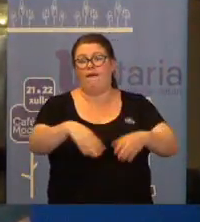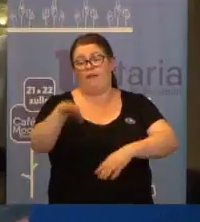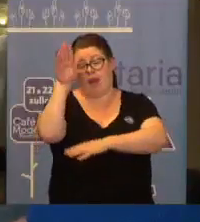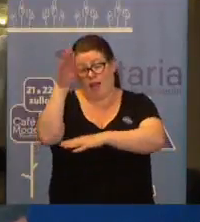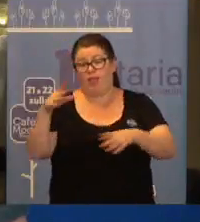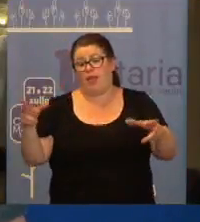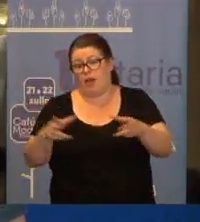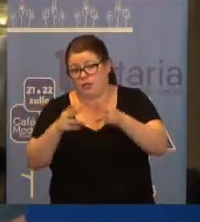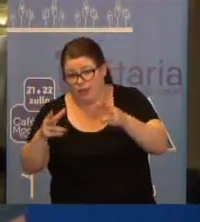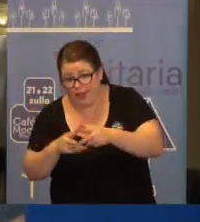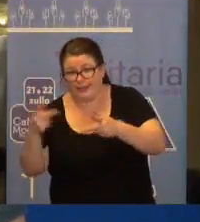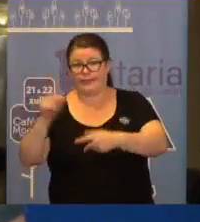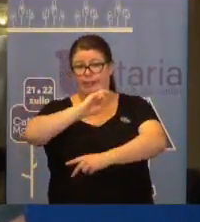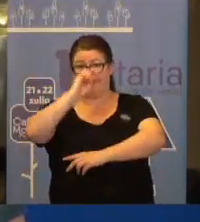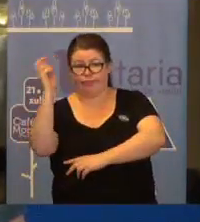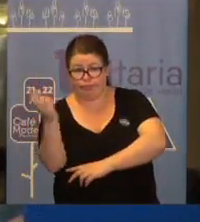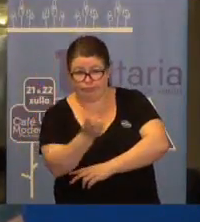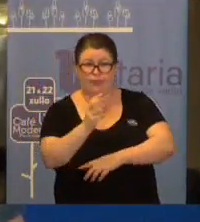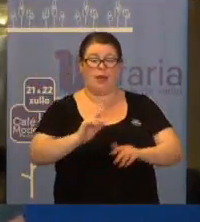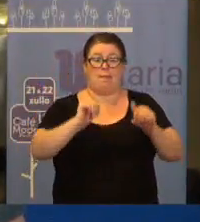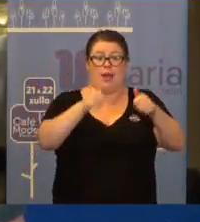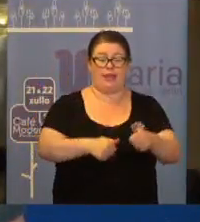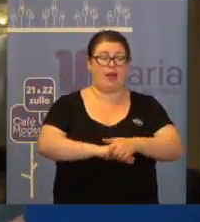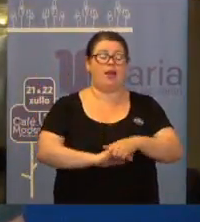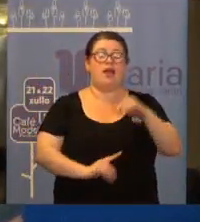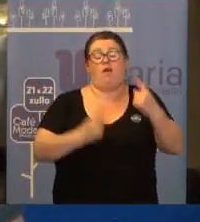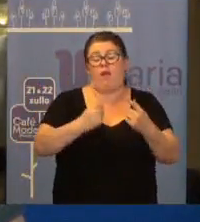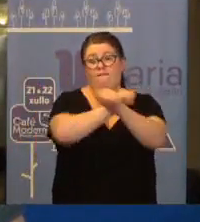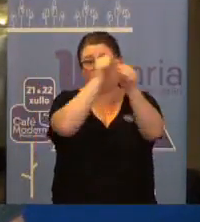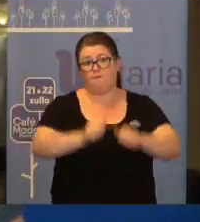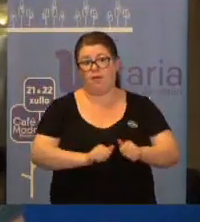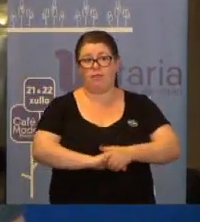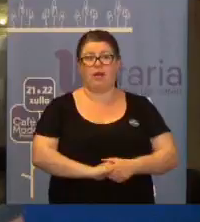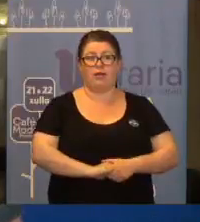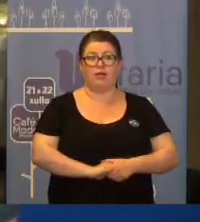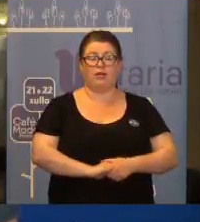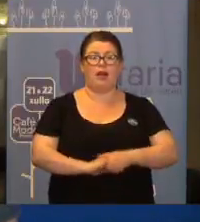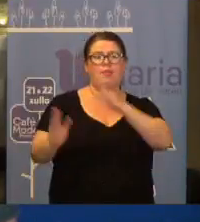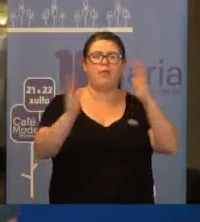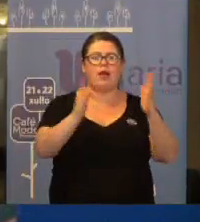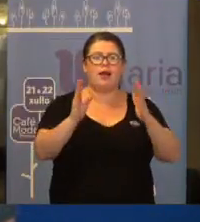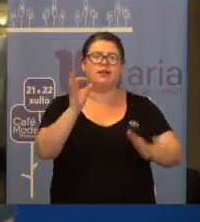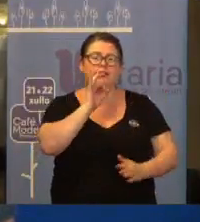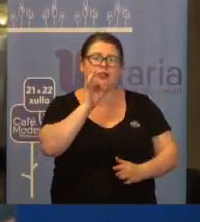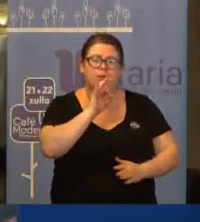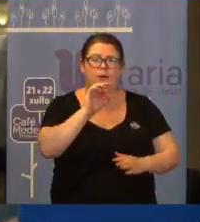socialistas, etc., e que, de algún modo, periclitou en algún momento a finais do século